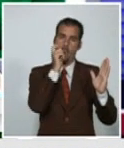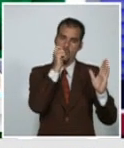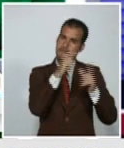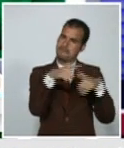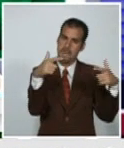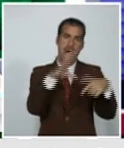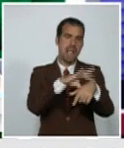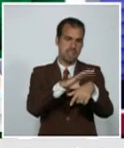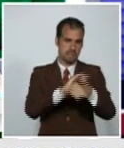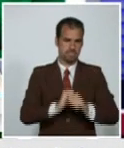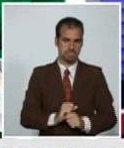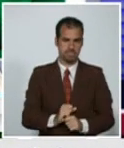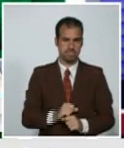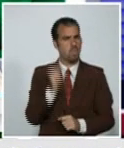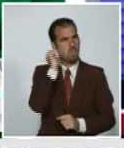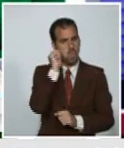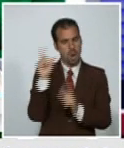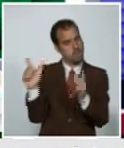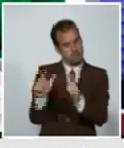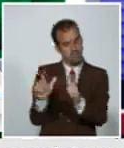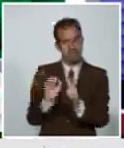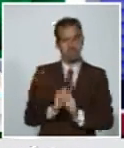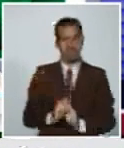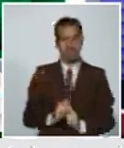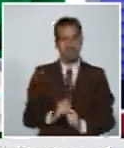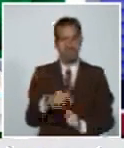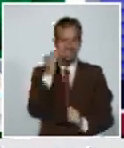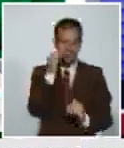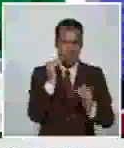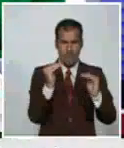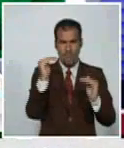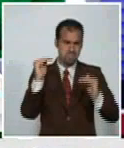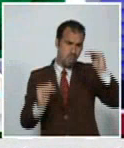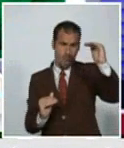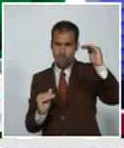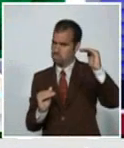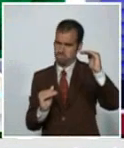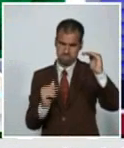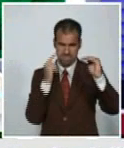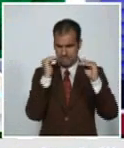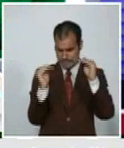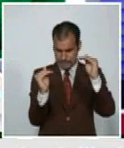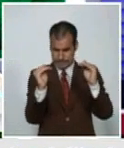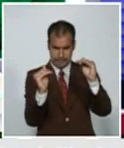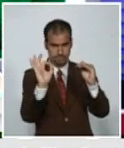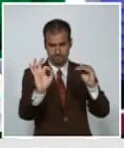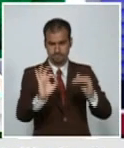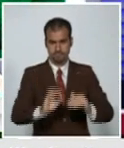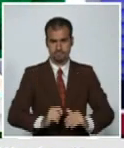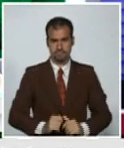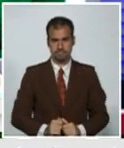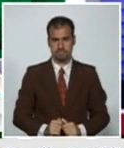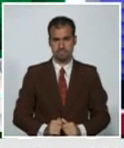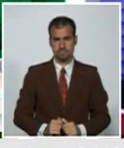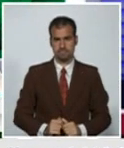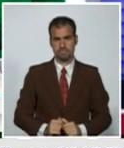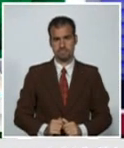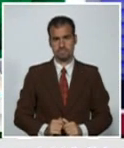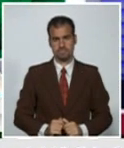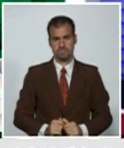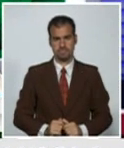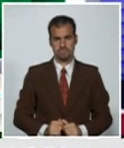aunque sin diferencias importantes entre ambos sexos, que a veces uno lee en la